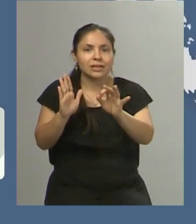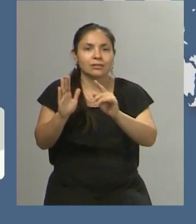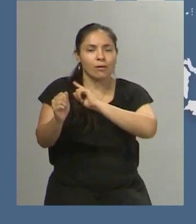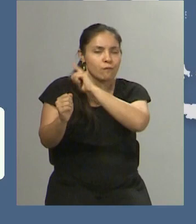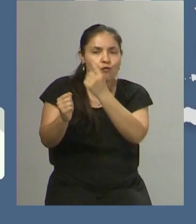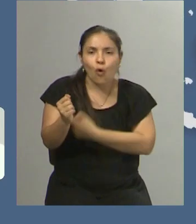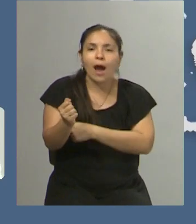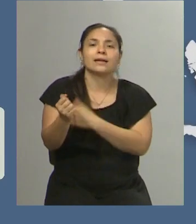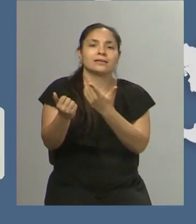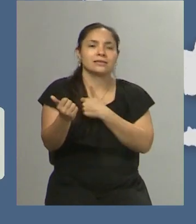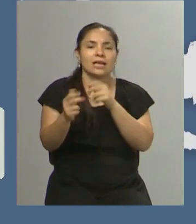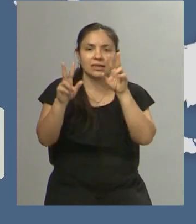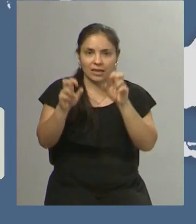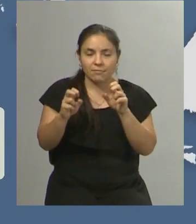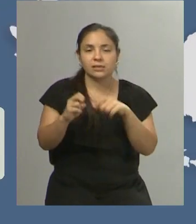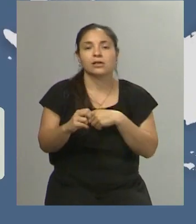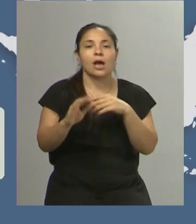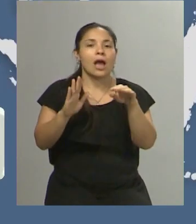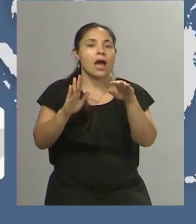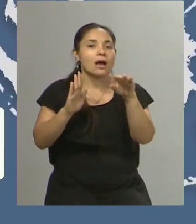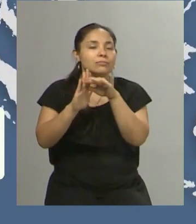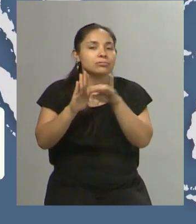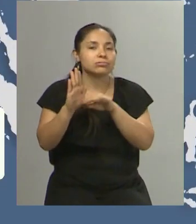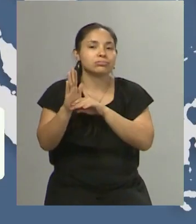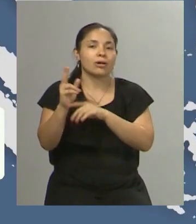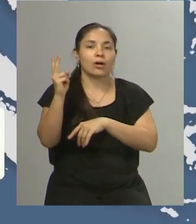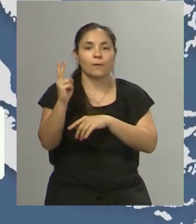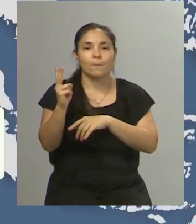punto de vista de dos requisitos de toda regla.